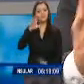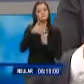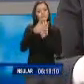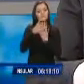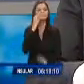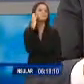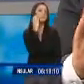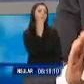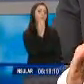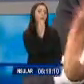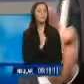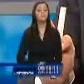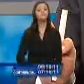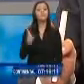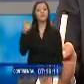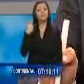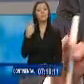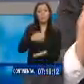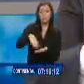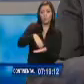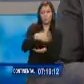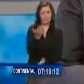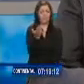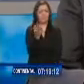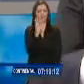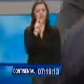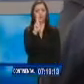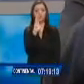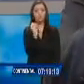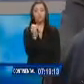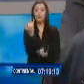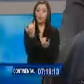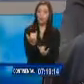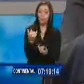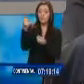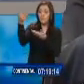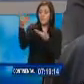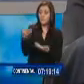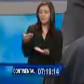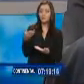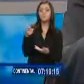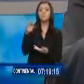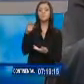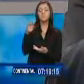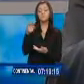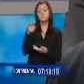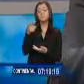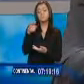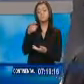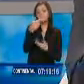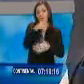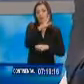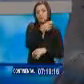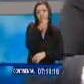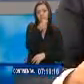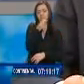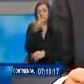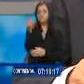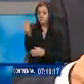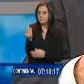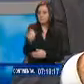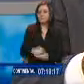sobre la transparencia que tiene Fausto Camacho. Fausto Camacho, aquí están las declaraciones del señor presidente del Consejo Nacional Electoral, sus